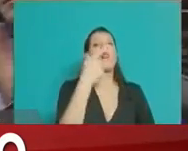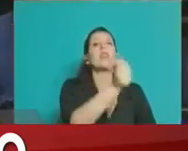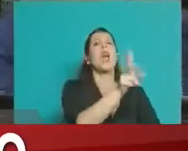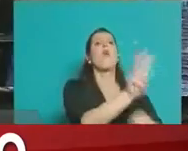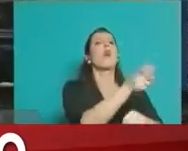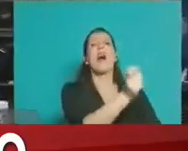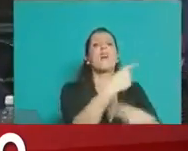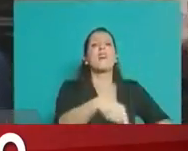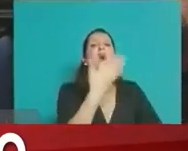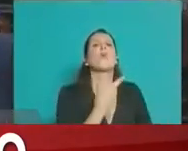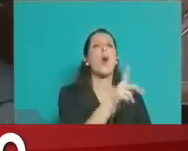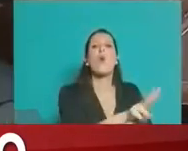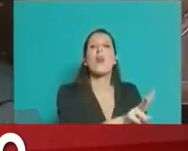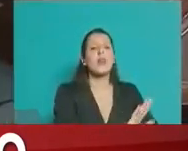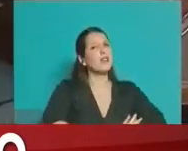Porque se acabó.